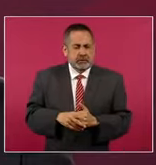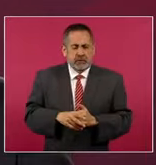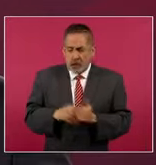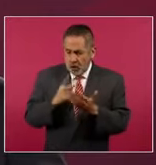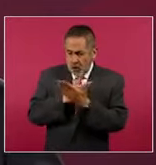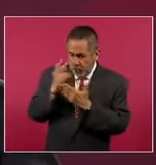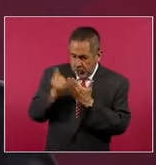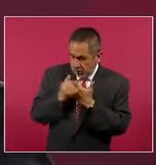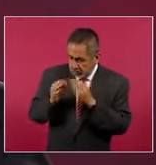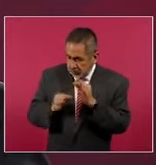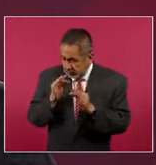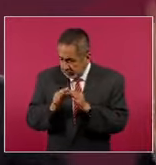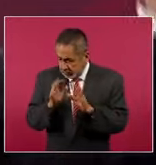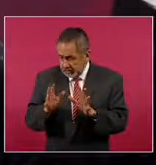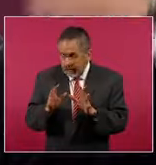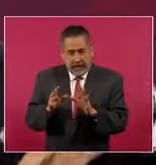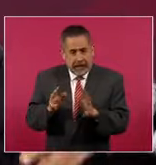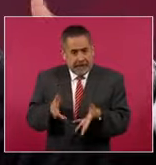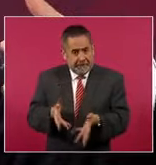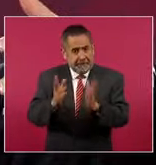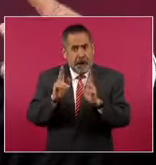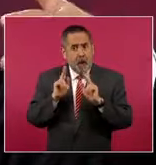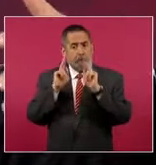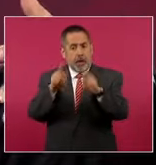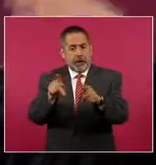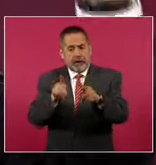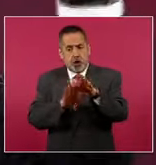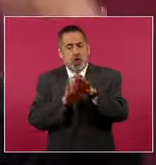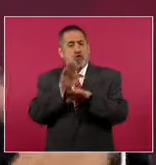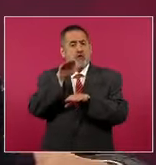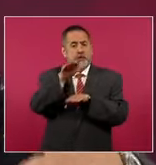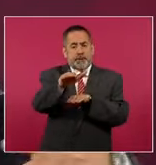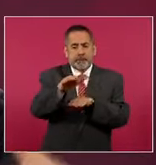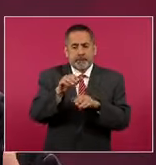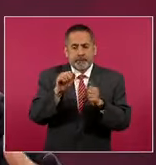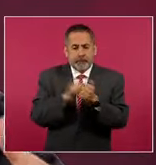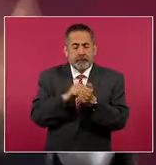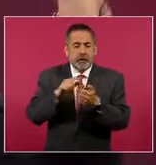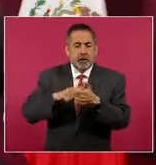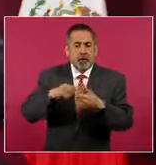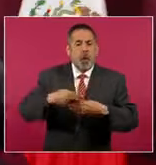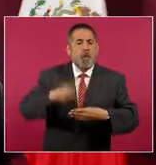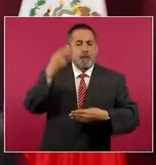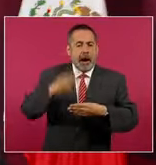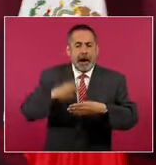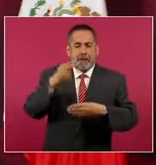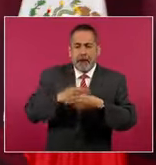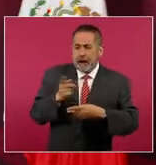proyecto para hacer el puente, pero de paga, cobrando.